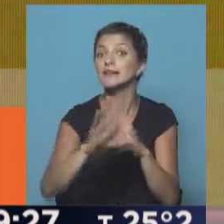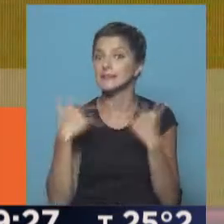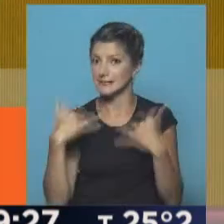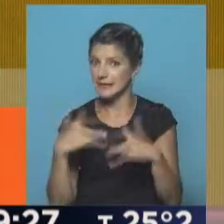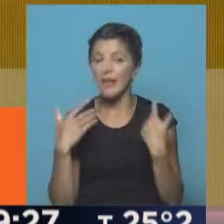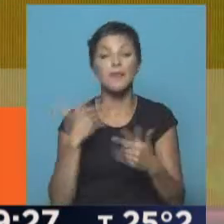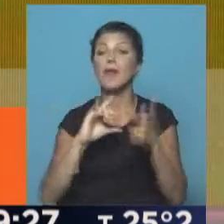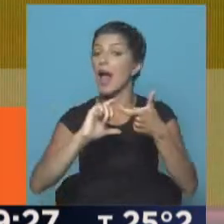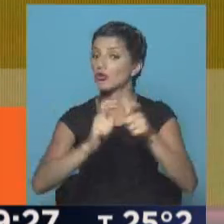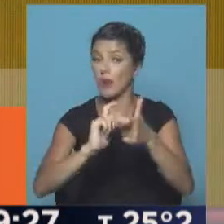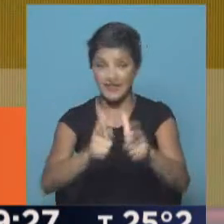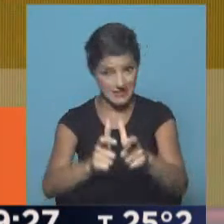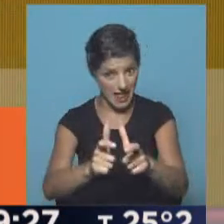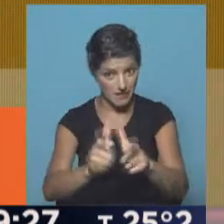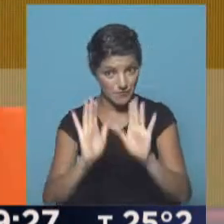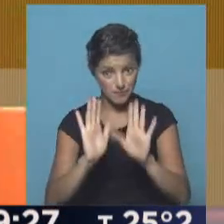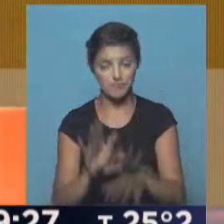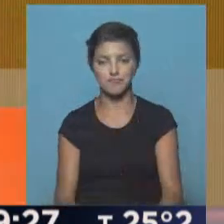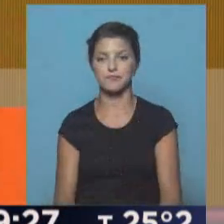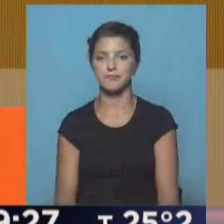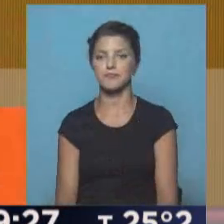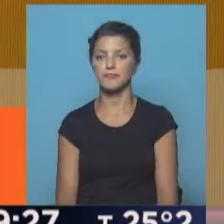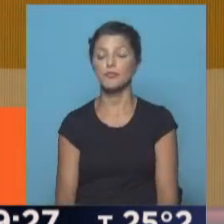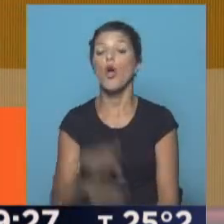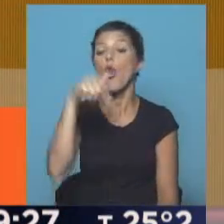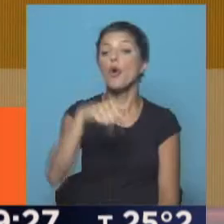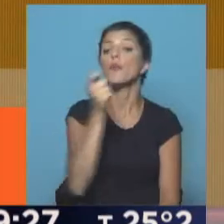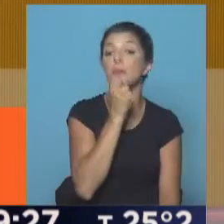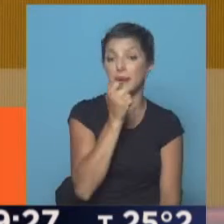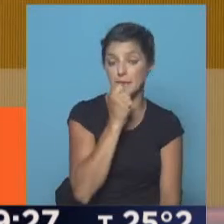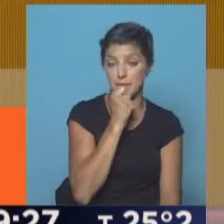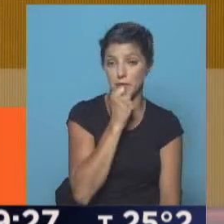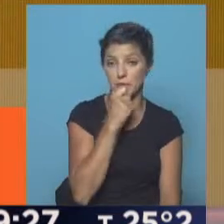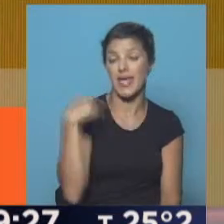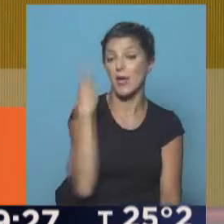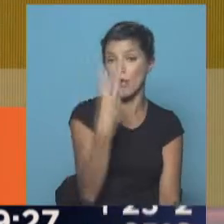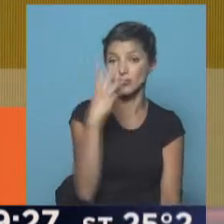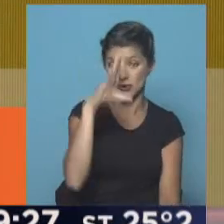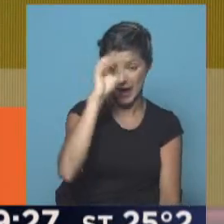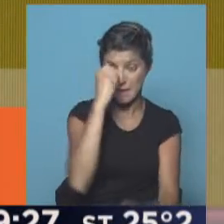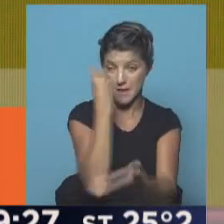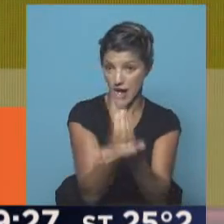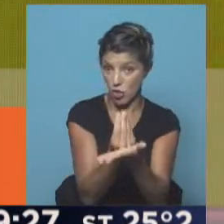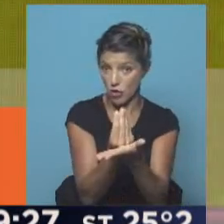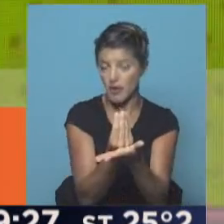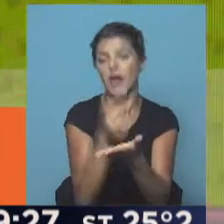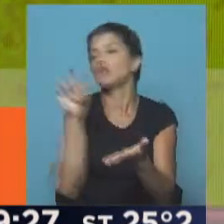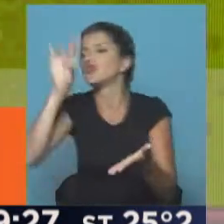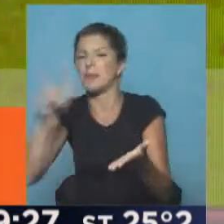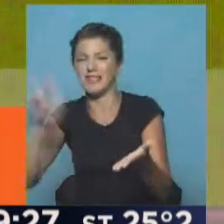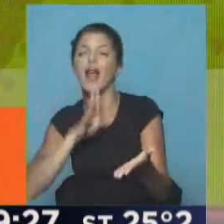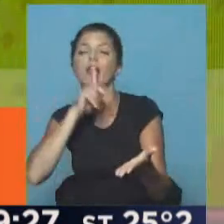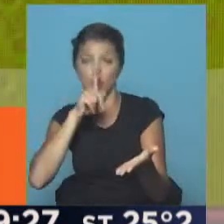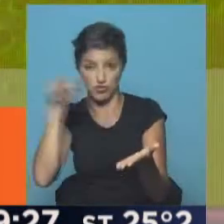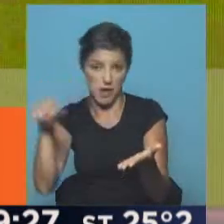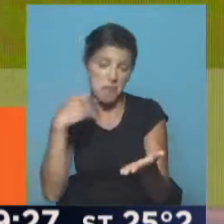las agendas. O sea, no hay hoy un embajador en Washington que haya tenido, salvo tal vez el embajador de la Federación Rusa, que haya